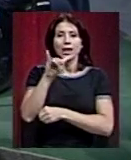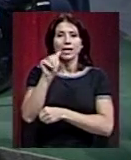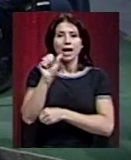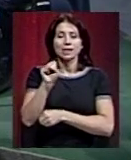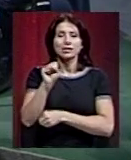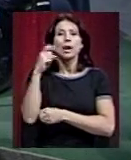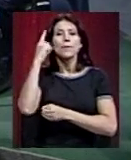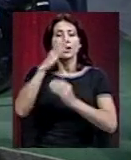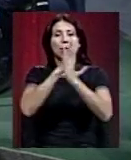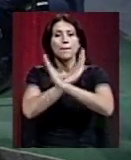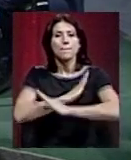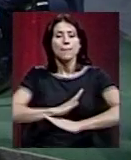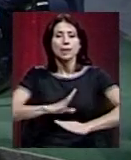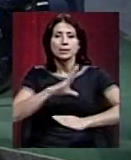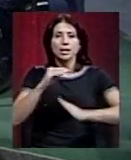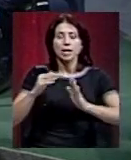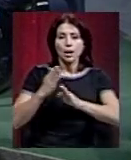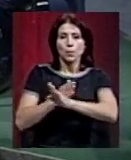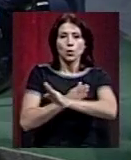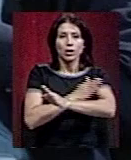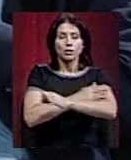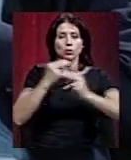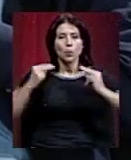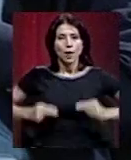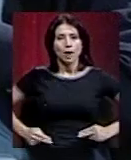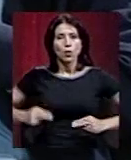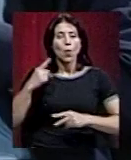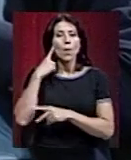el Progreso Humano, porque es